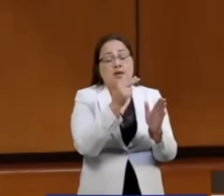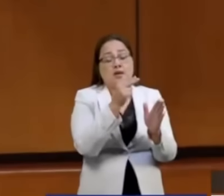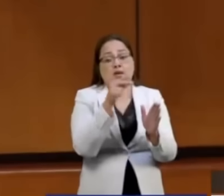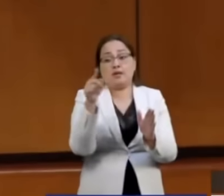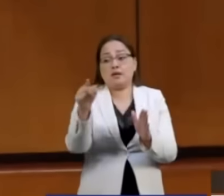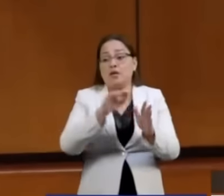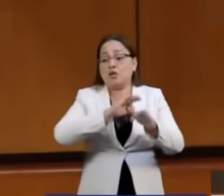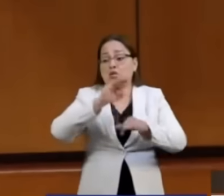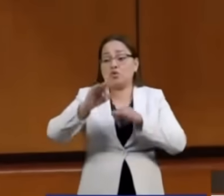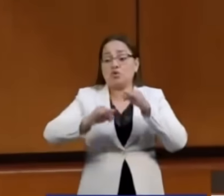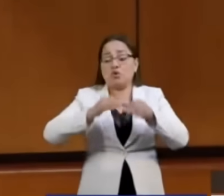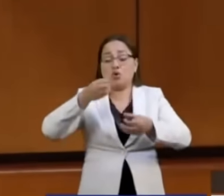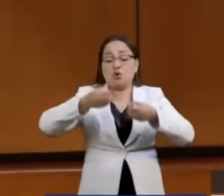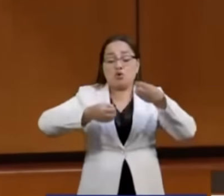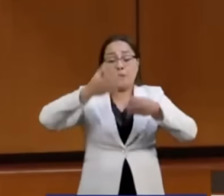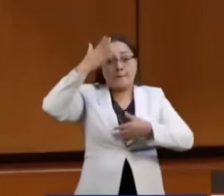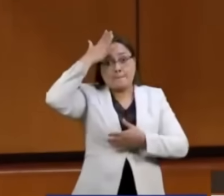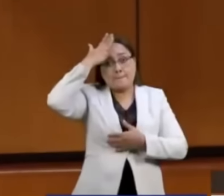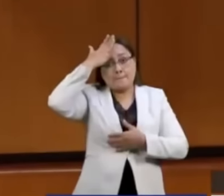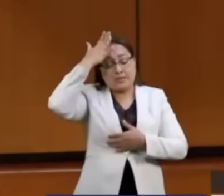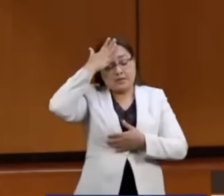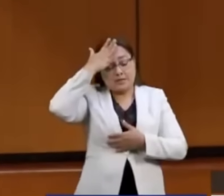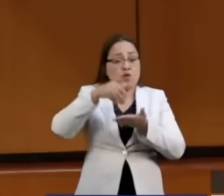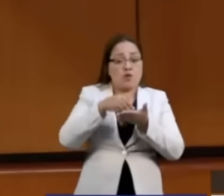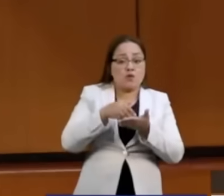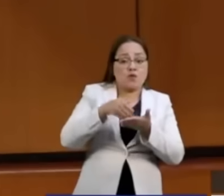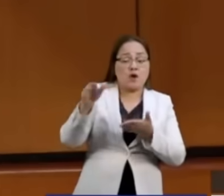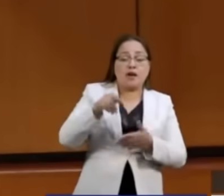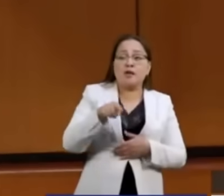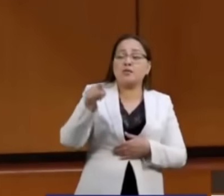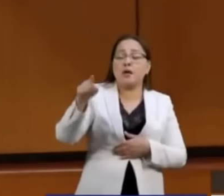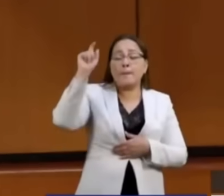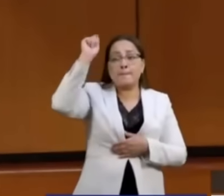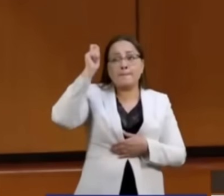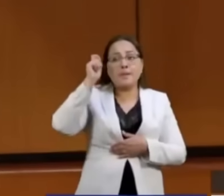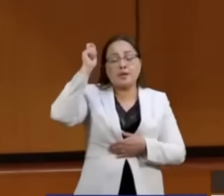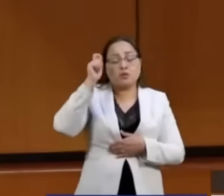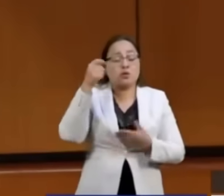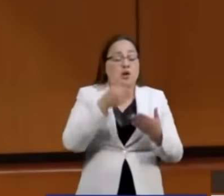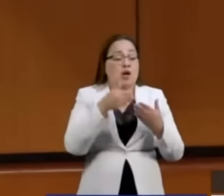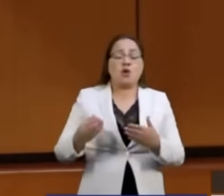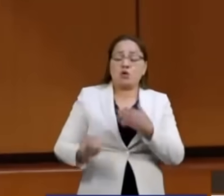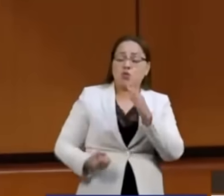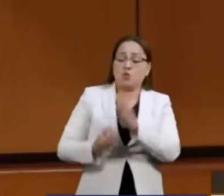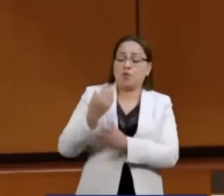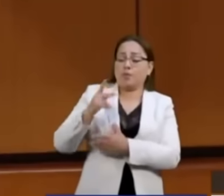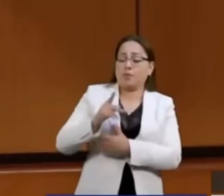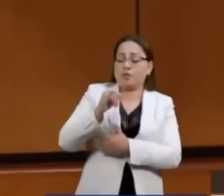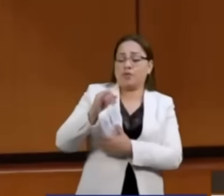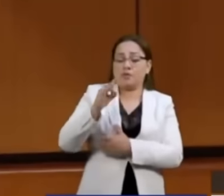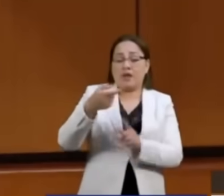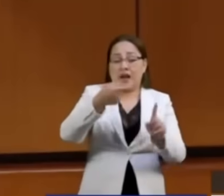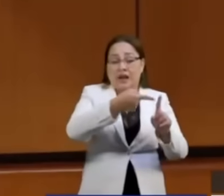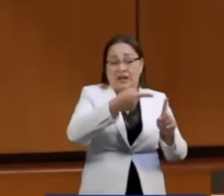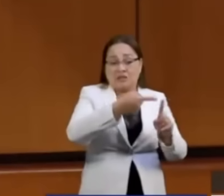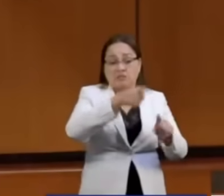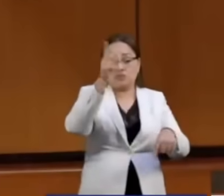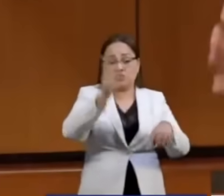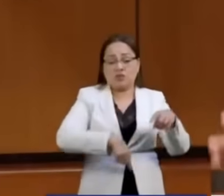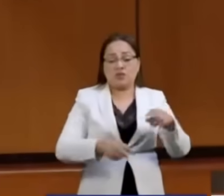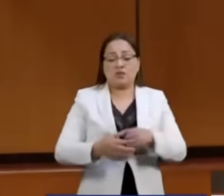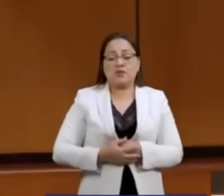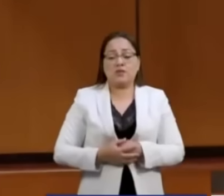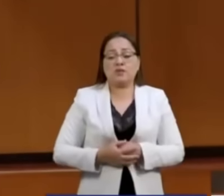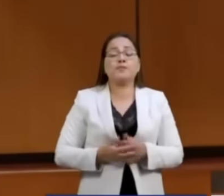pensión vitalicia a su casa para que nadie dijera nada y puso a los nuevos ministros a modo. Ernesto Cedillo, el que privatizó